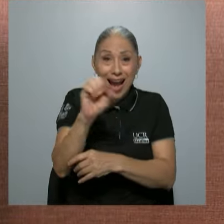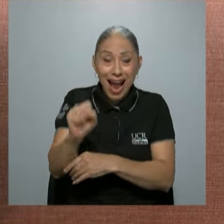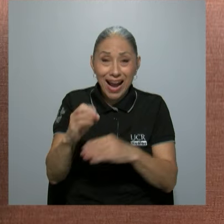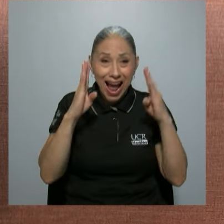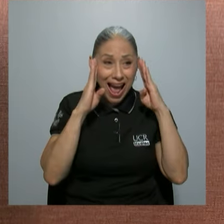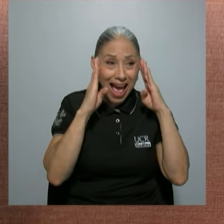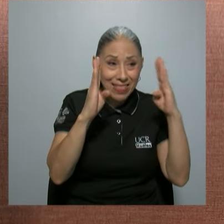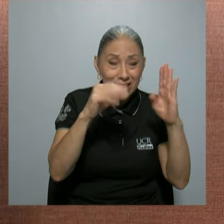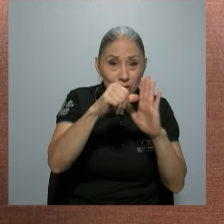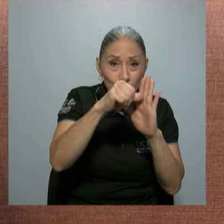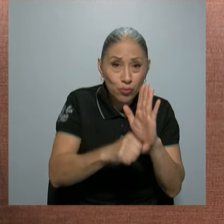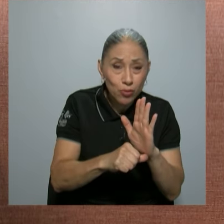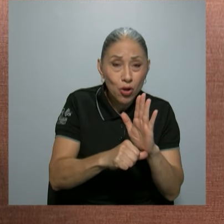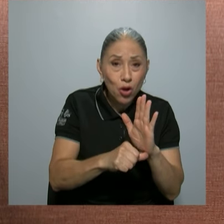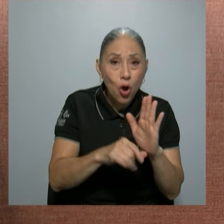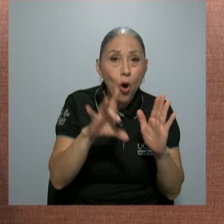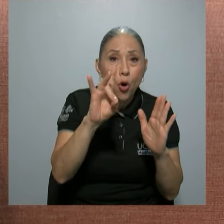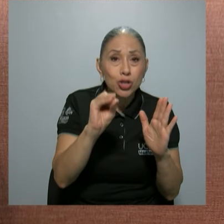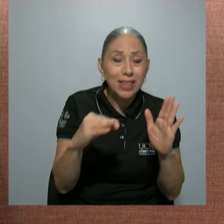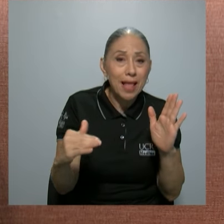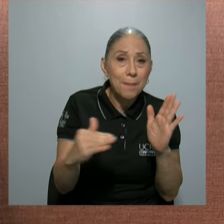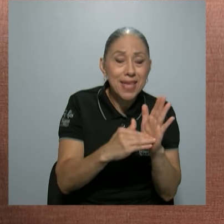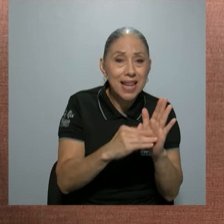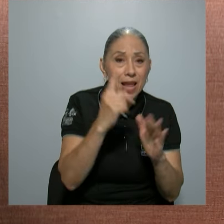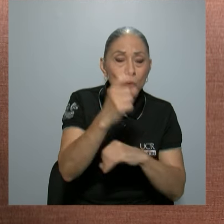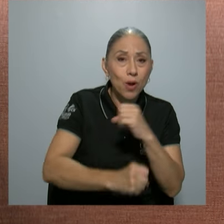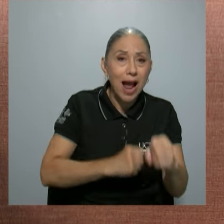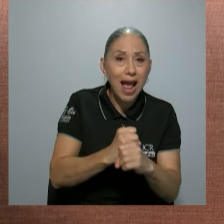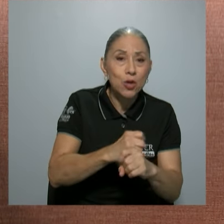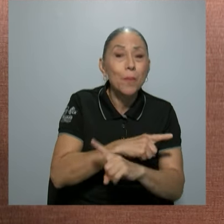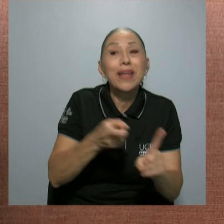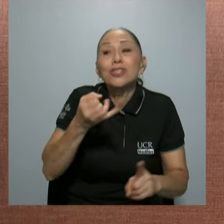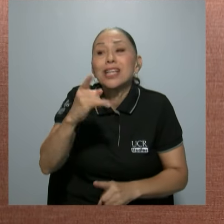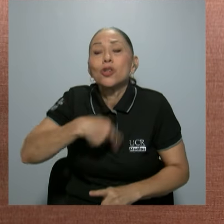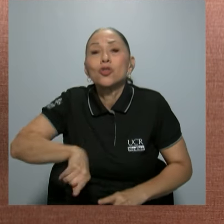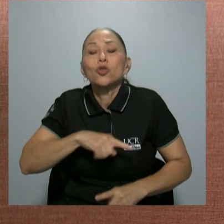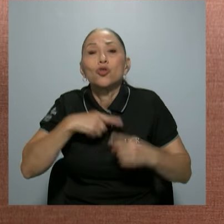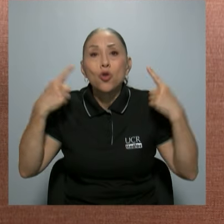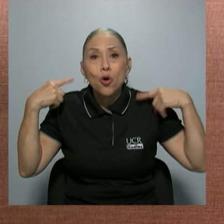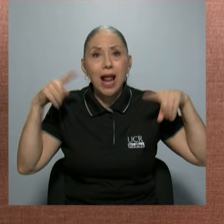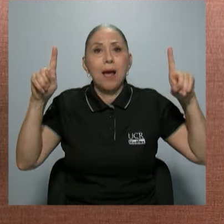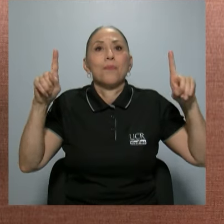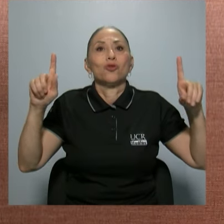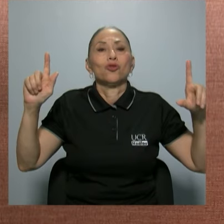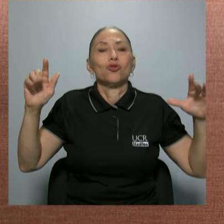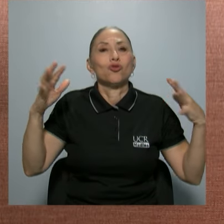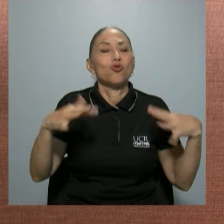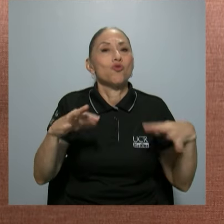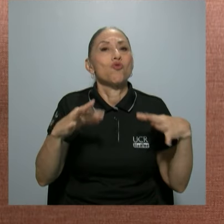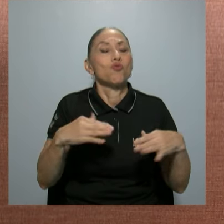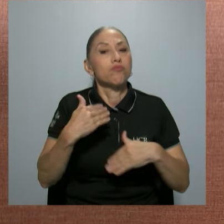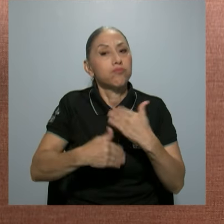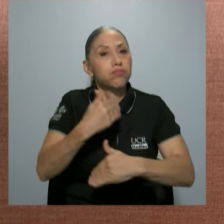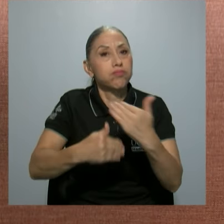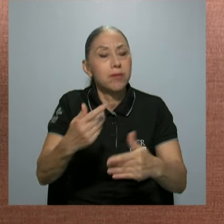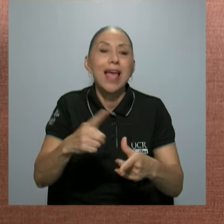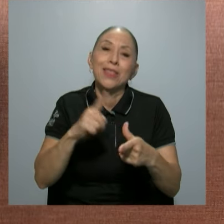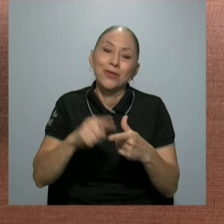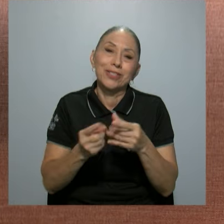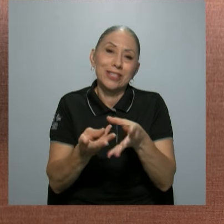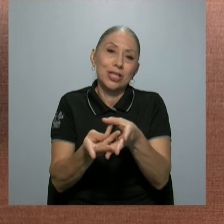Si logramos en un año bajar ese déficit de 80.000, habremos mantenido o habremos resuelto el problema de las líneas